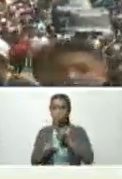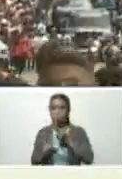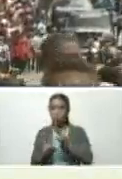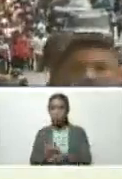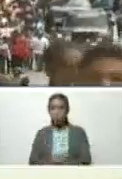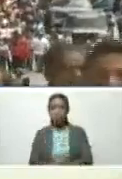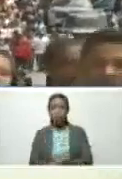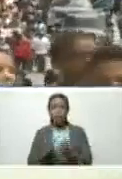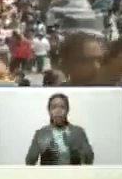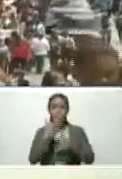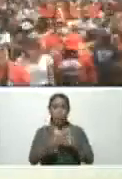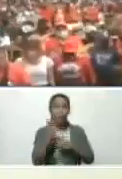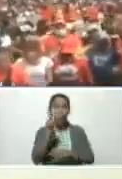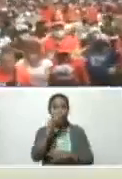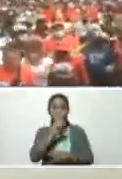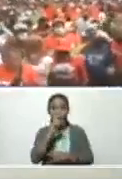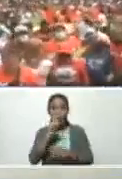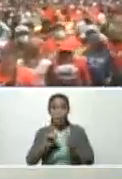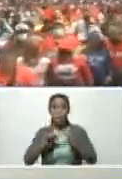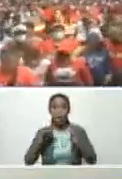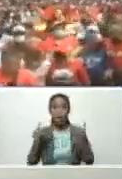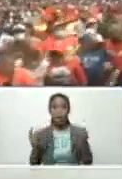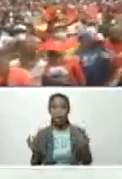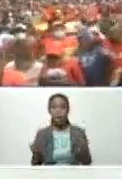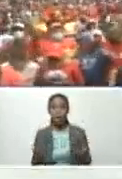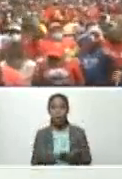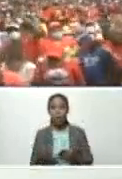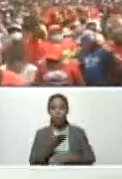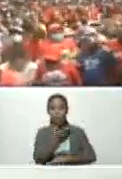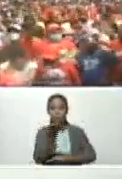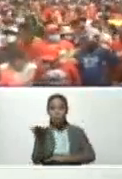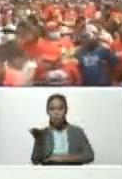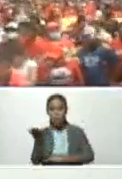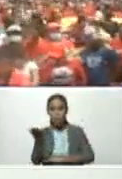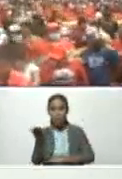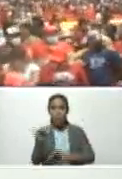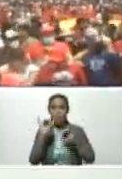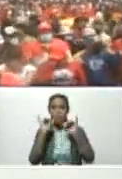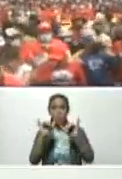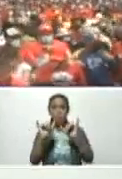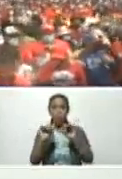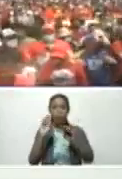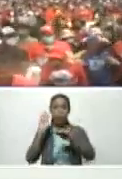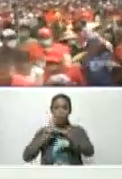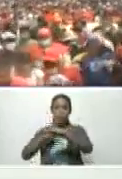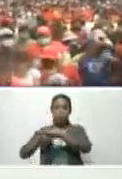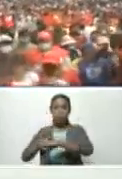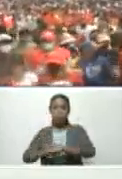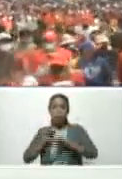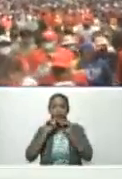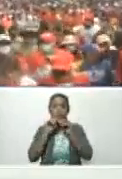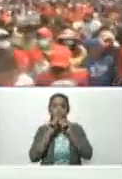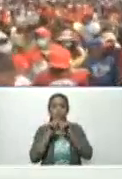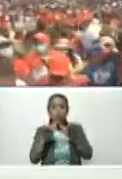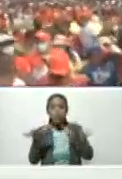que luego de 2 años de pandemia, ustedes se han autoconvocado y